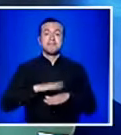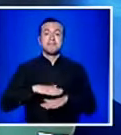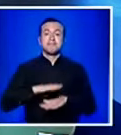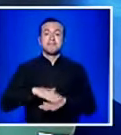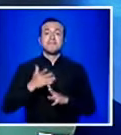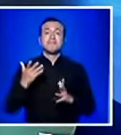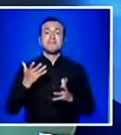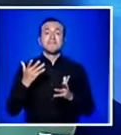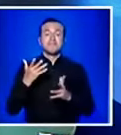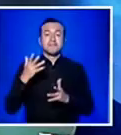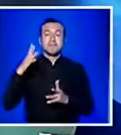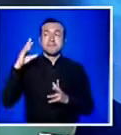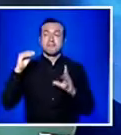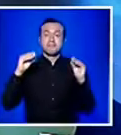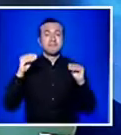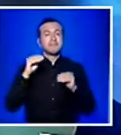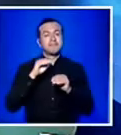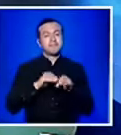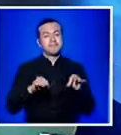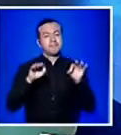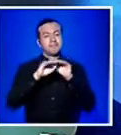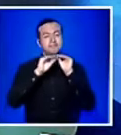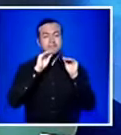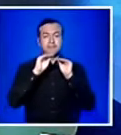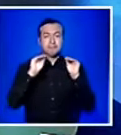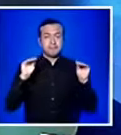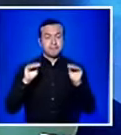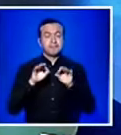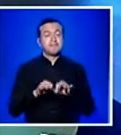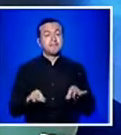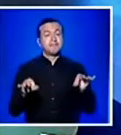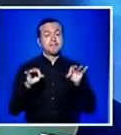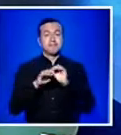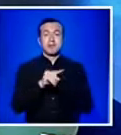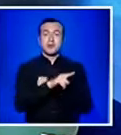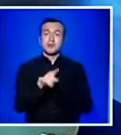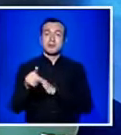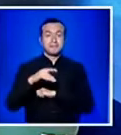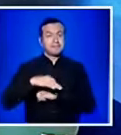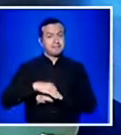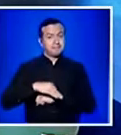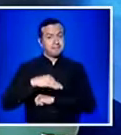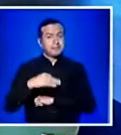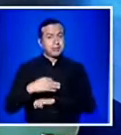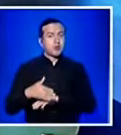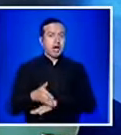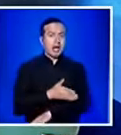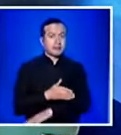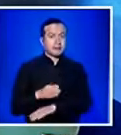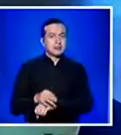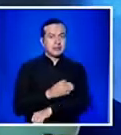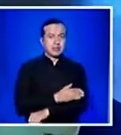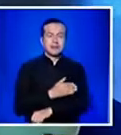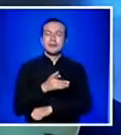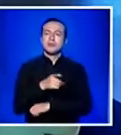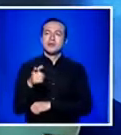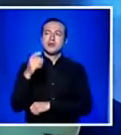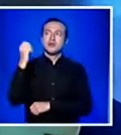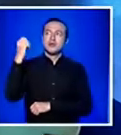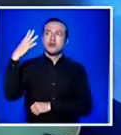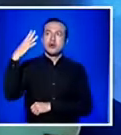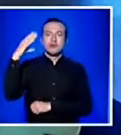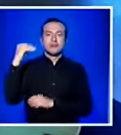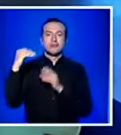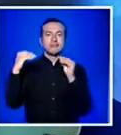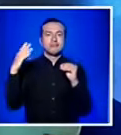luz. Así que, por favor, les recordamos que también es necesario que salga a tiempo los recortes de energía, y por esto también se da el tema de